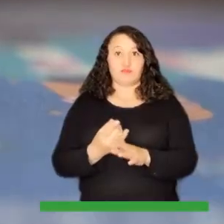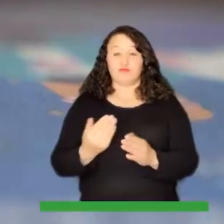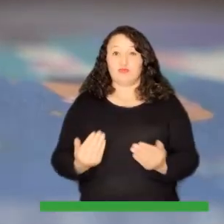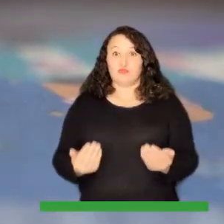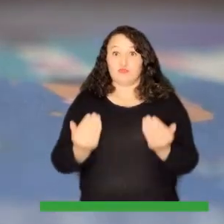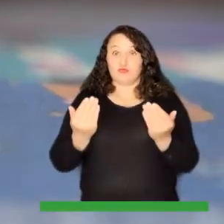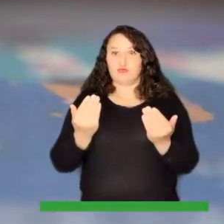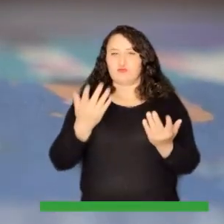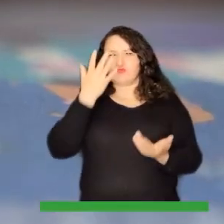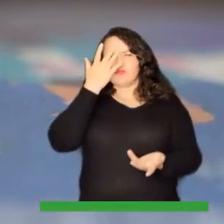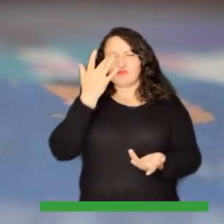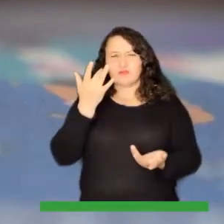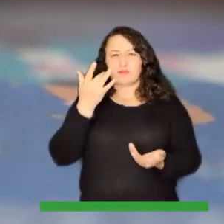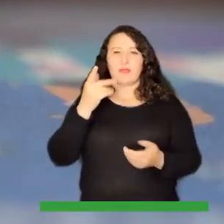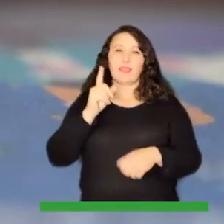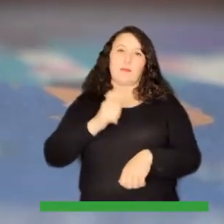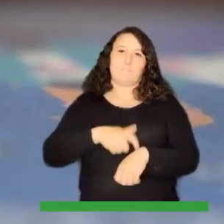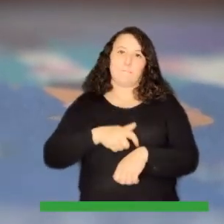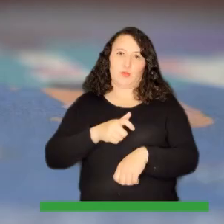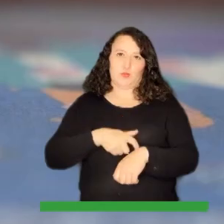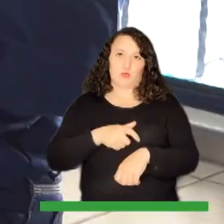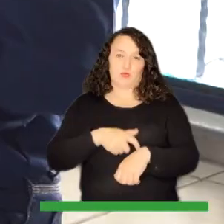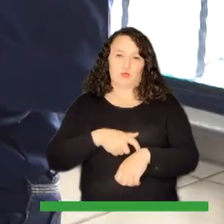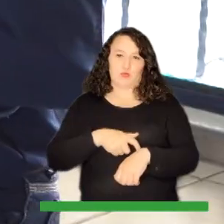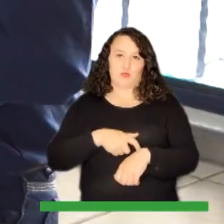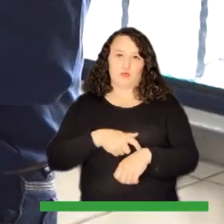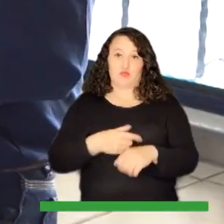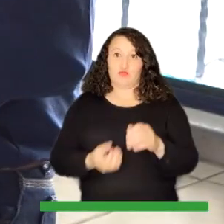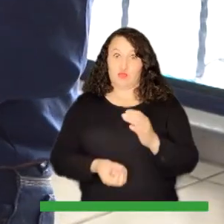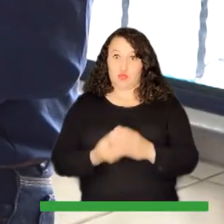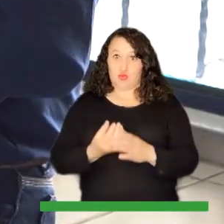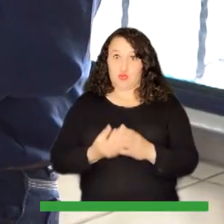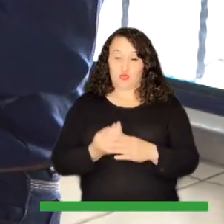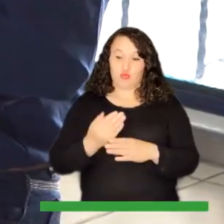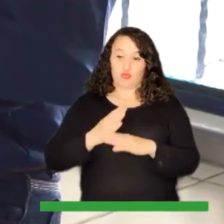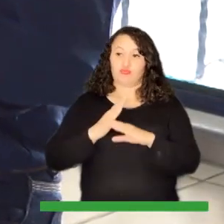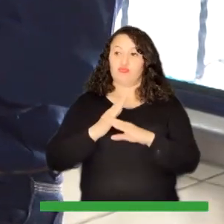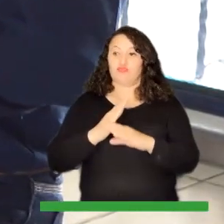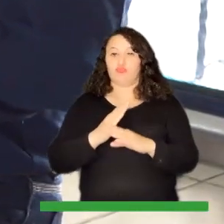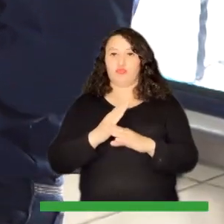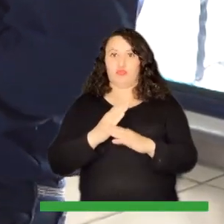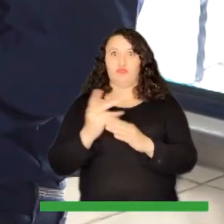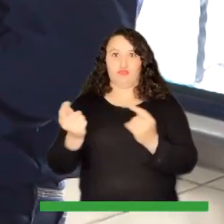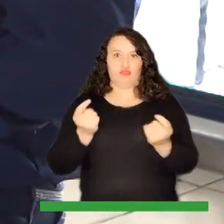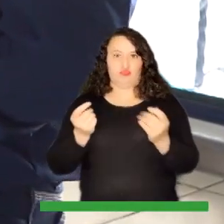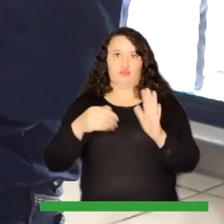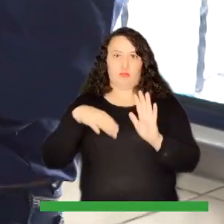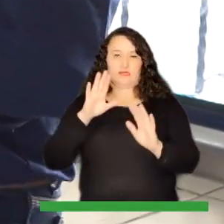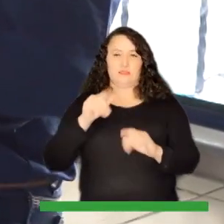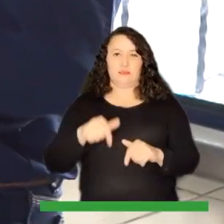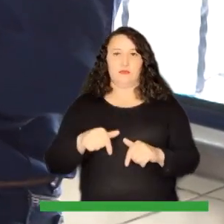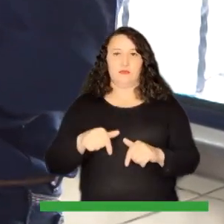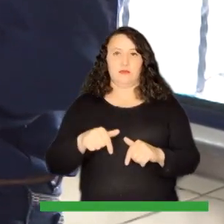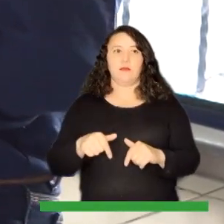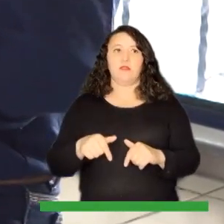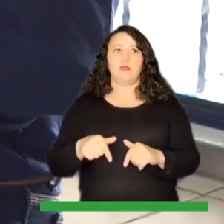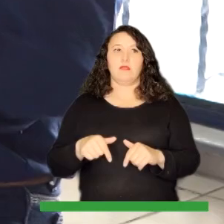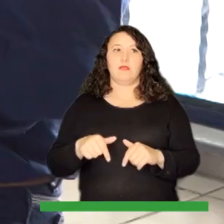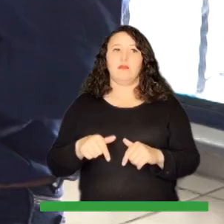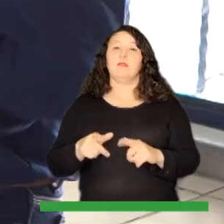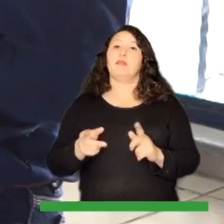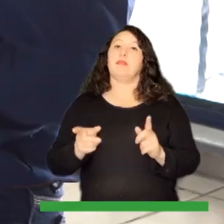da primero para tiempos de productos preventivos, que es lo que más se maneja acá, y